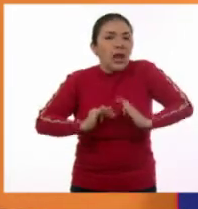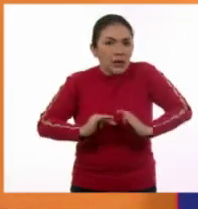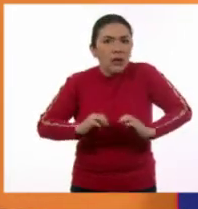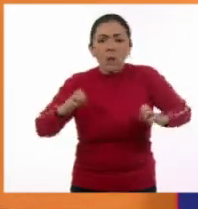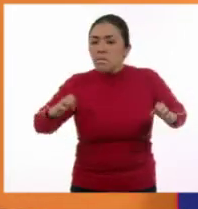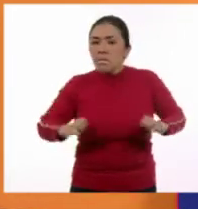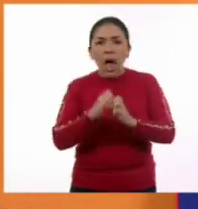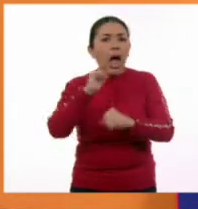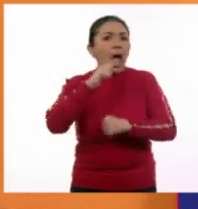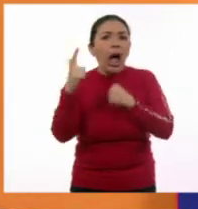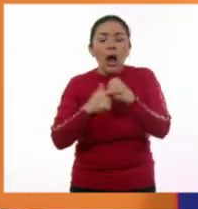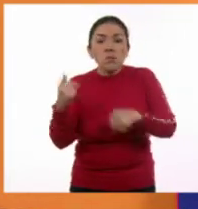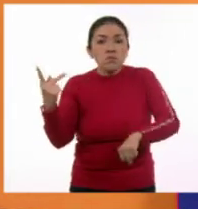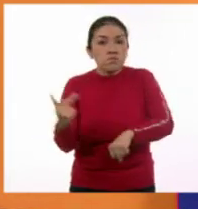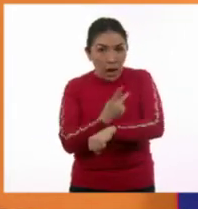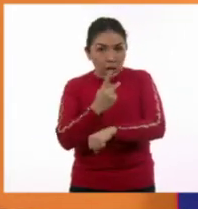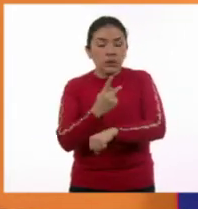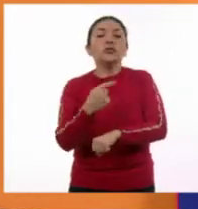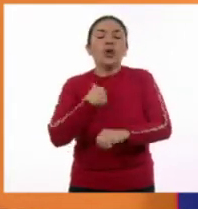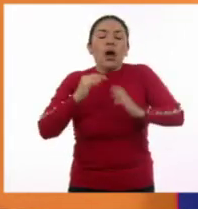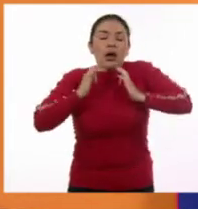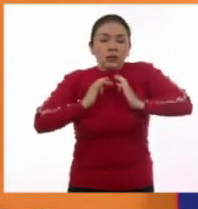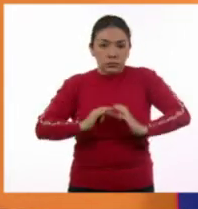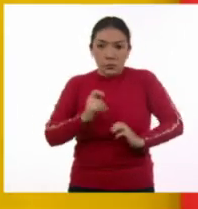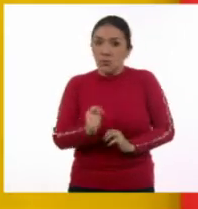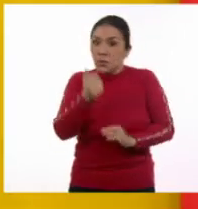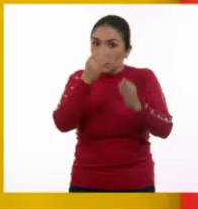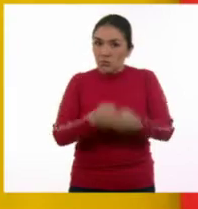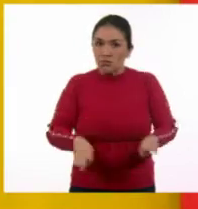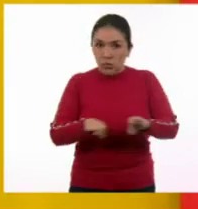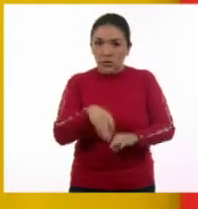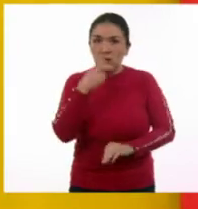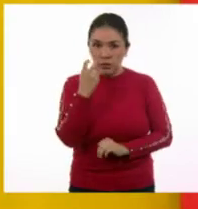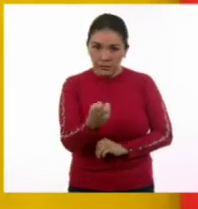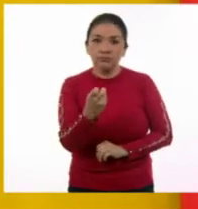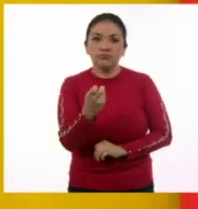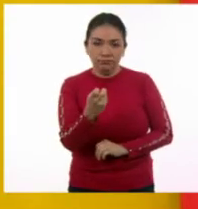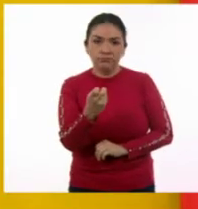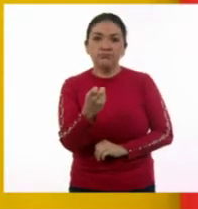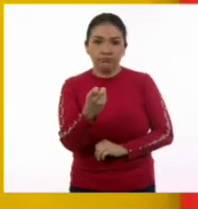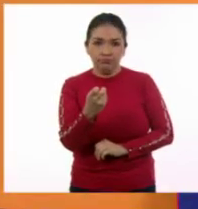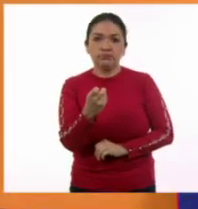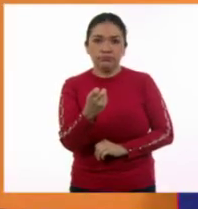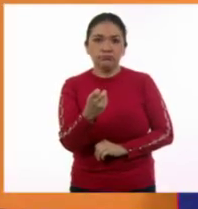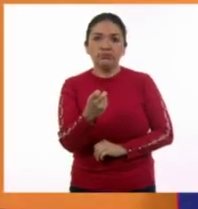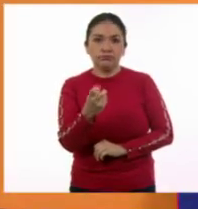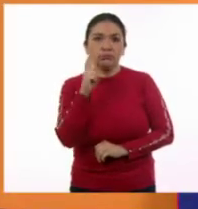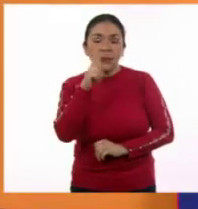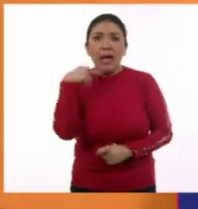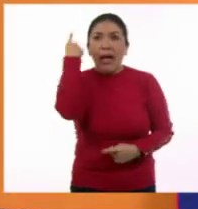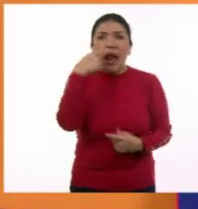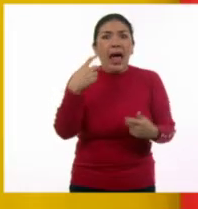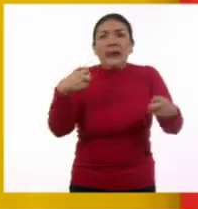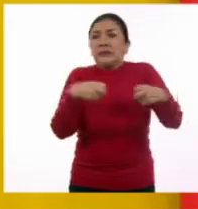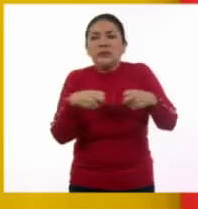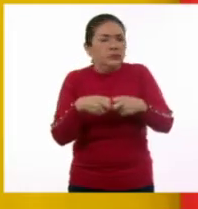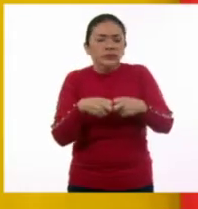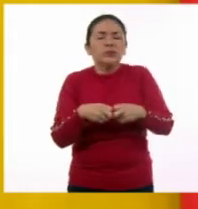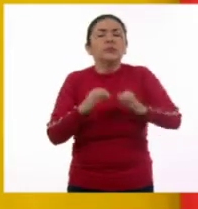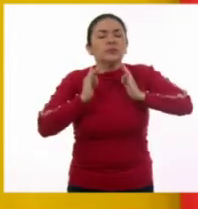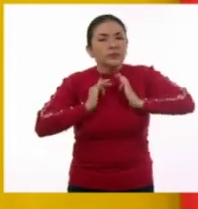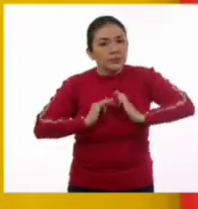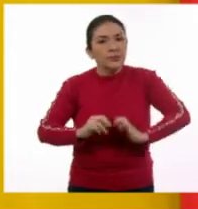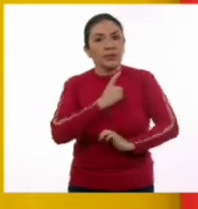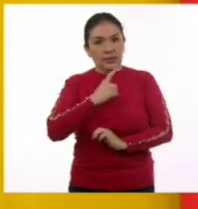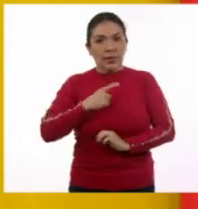emergencia lo que haya sucedido en este caso que es muy importante eso sería lo primordial antes okay muy bien